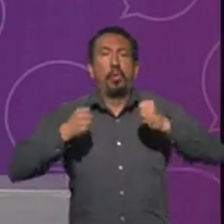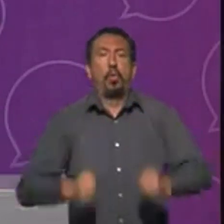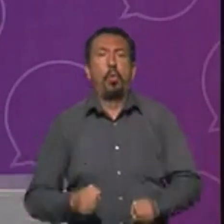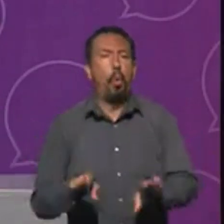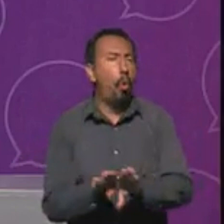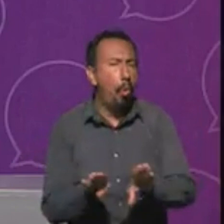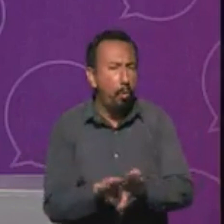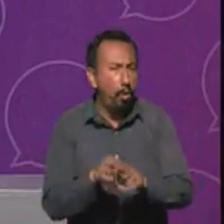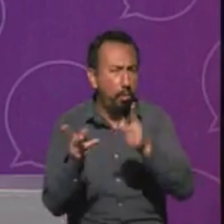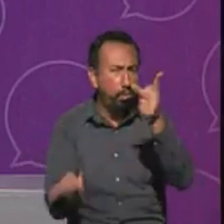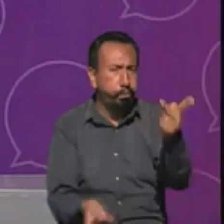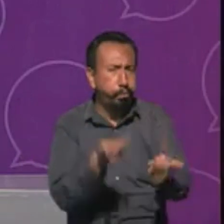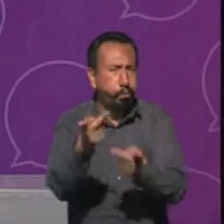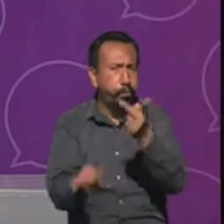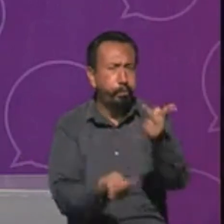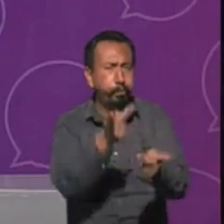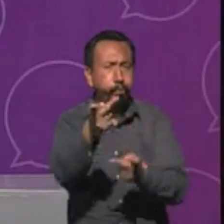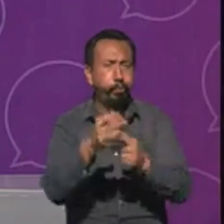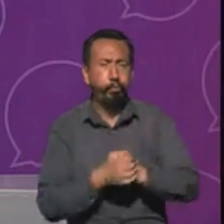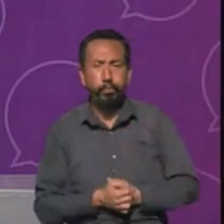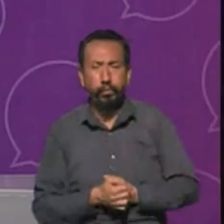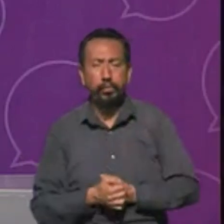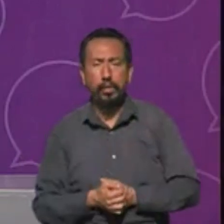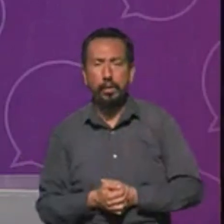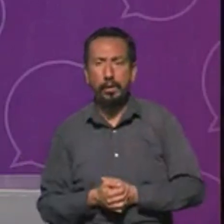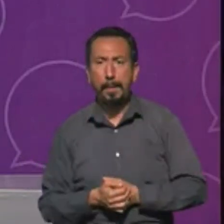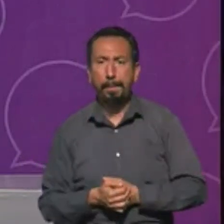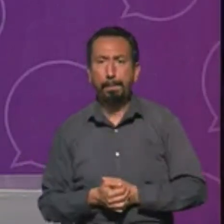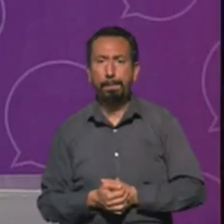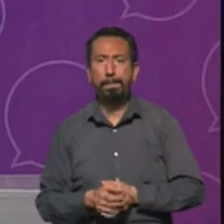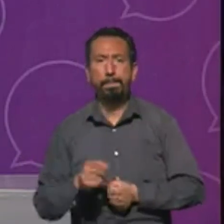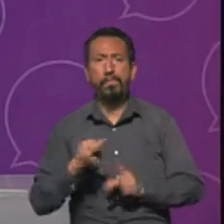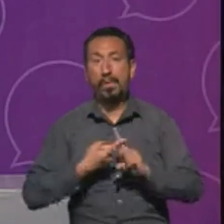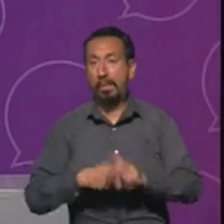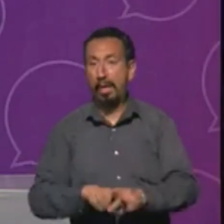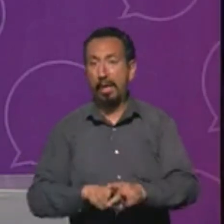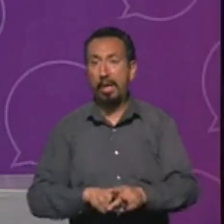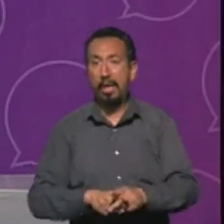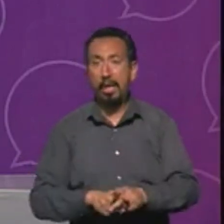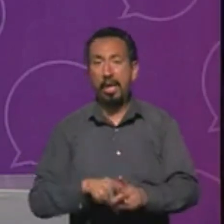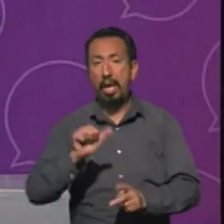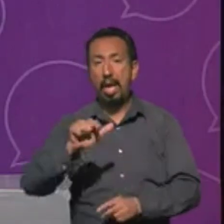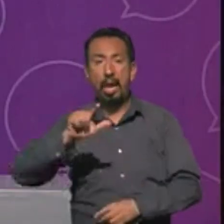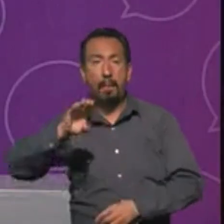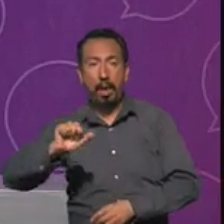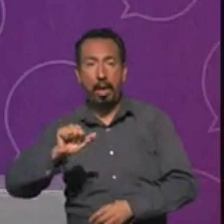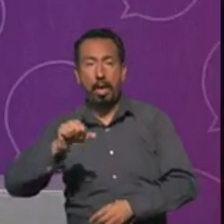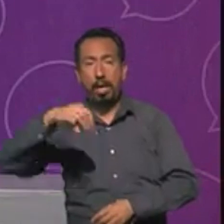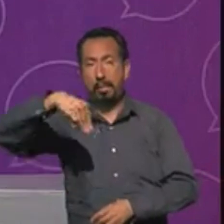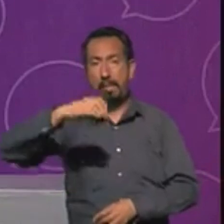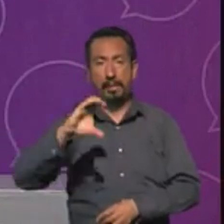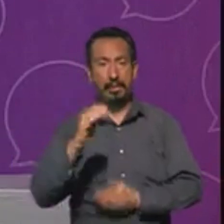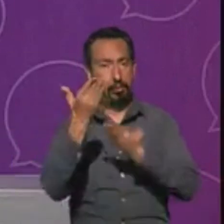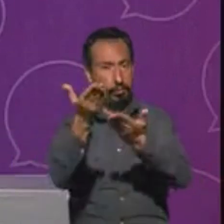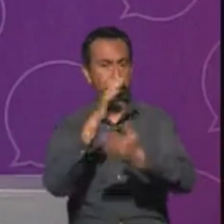manera que lo hemos hecho en los siguientes En las siguientes preguntas iniciamos con Luis Guillermo Ortiz Alva de movimiento ciudadano candidato tiene un minuto